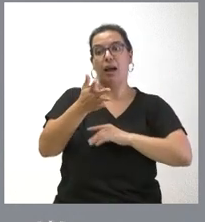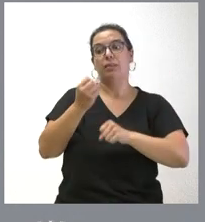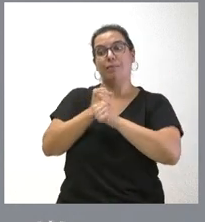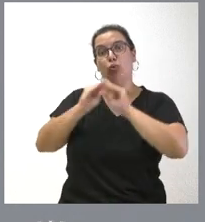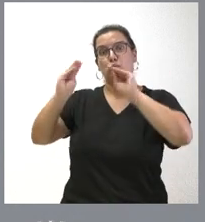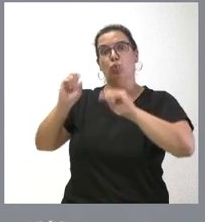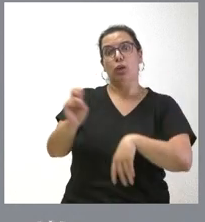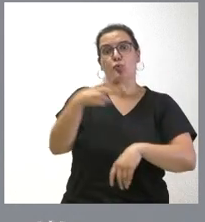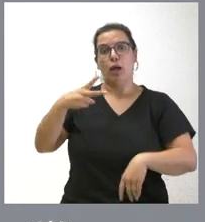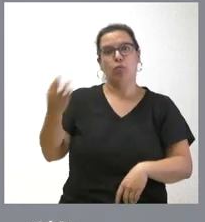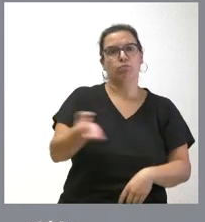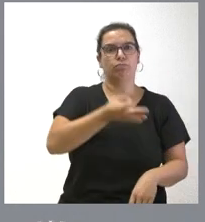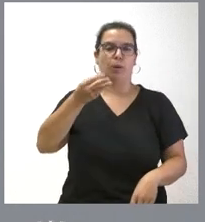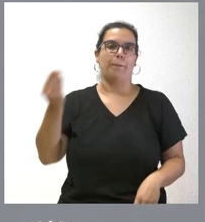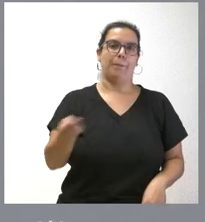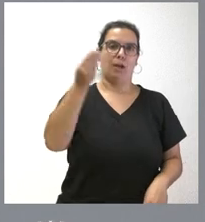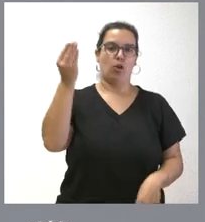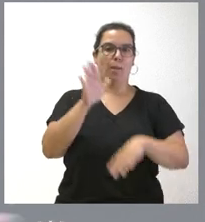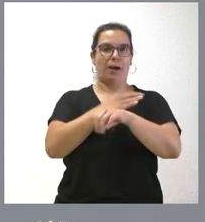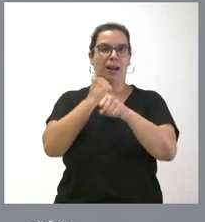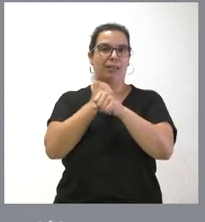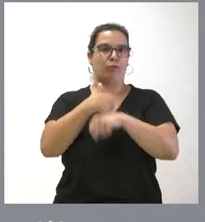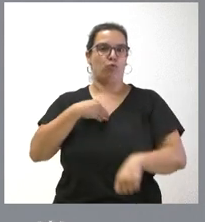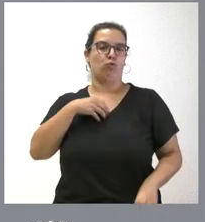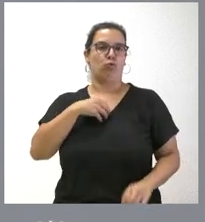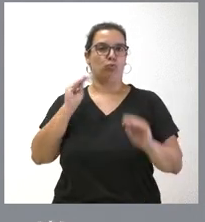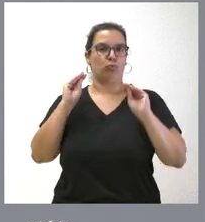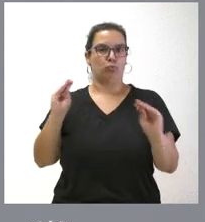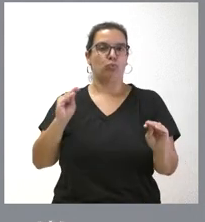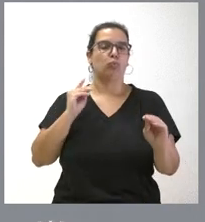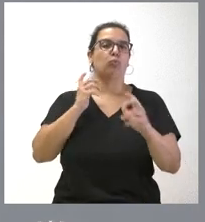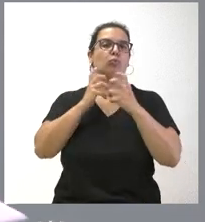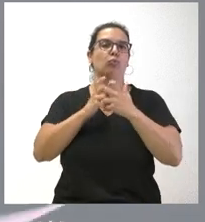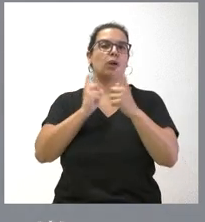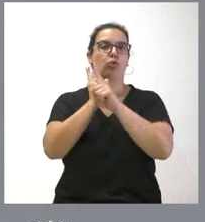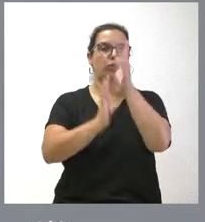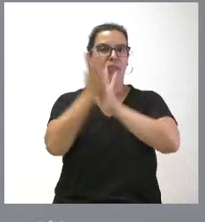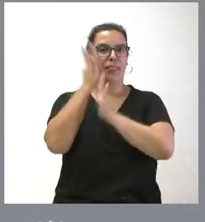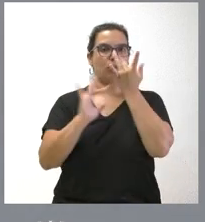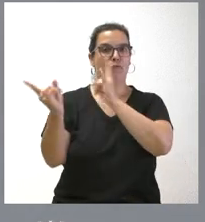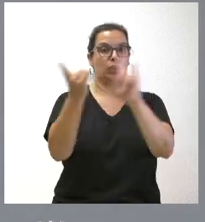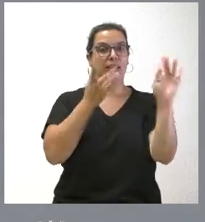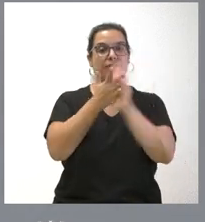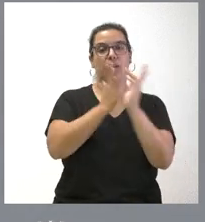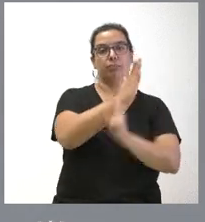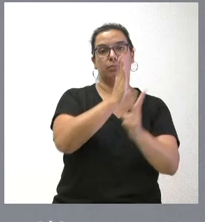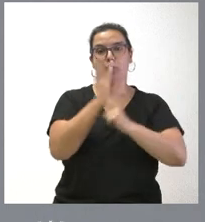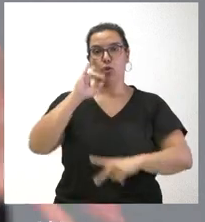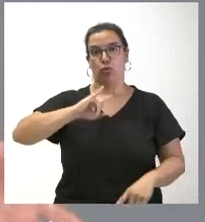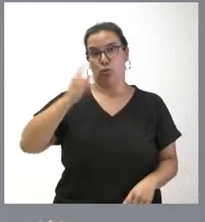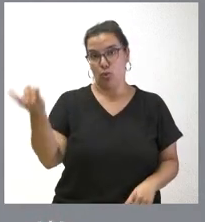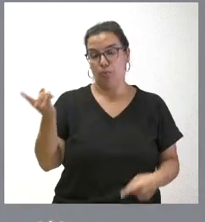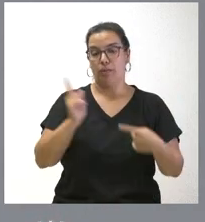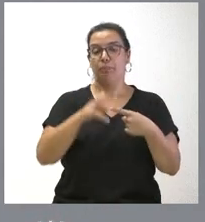rendimiento y su eficacia en el desempeño de su puesto de trabajo en la lucha contra los incendios forestales por tanto un doble ámbito tanto